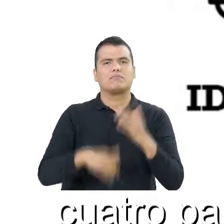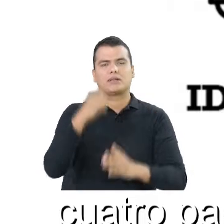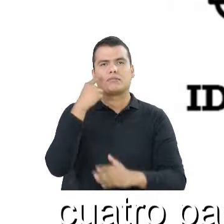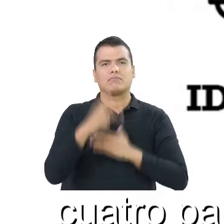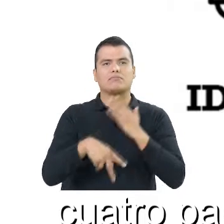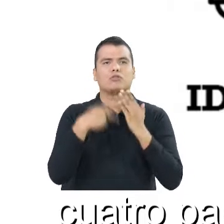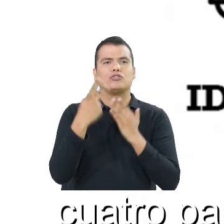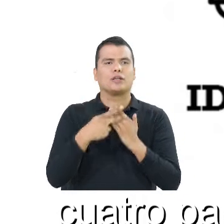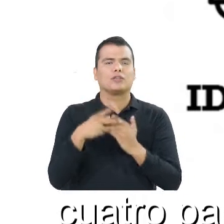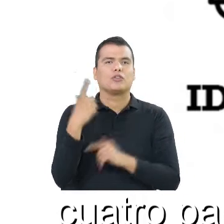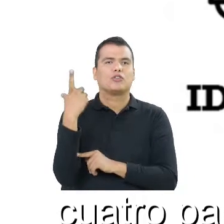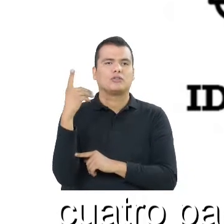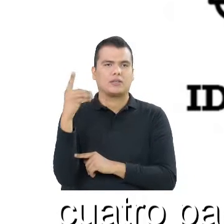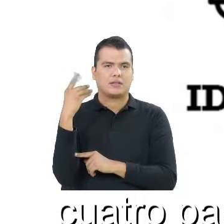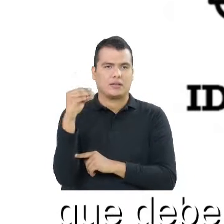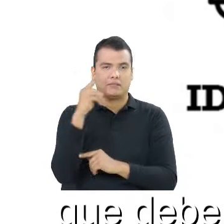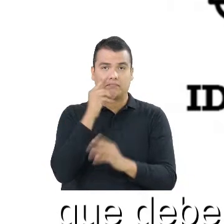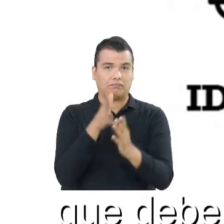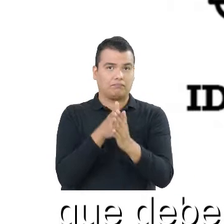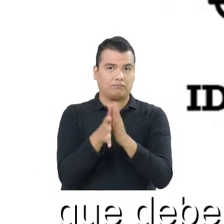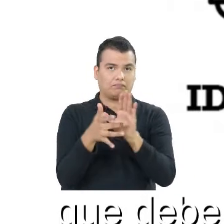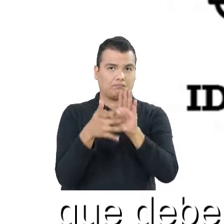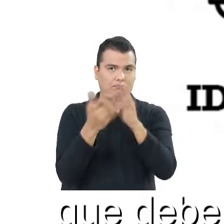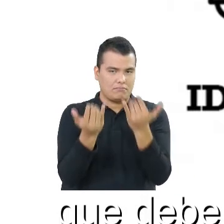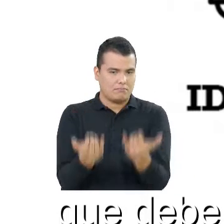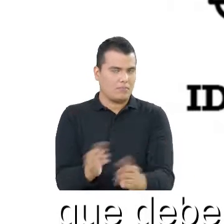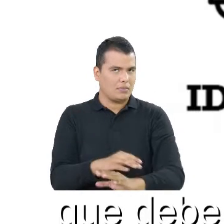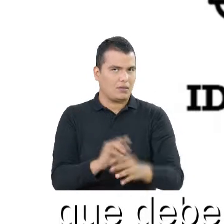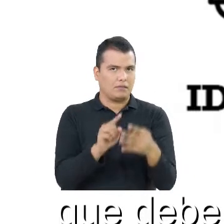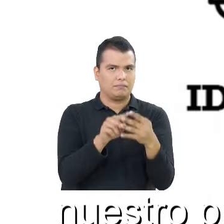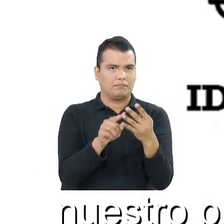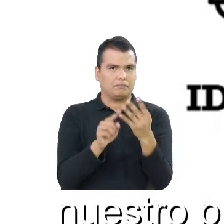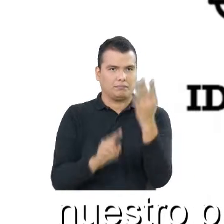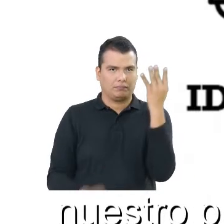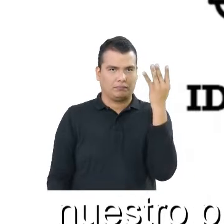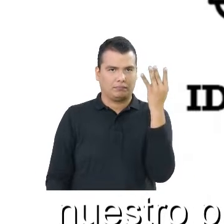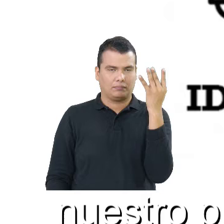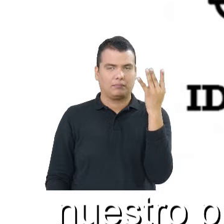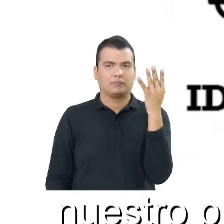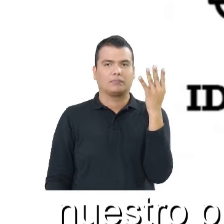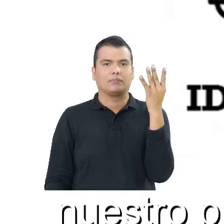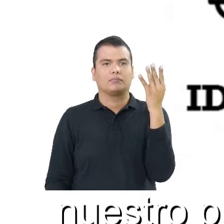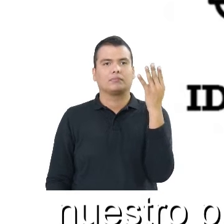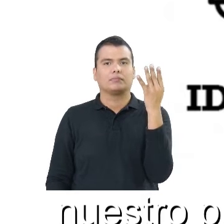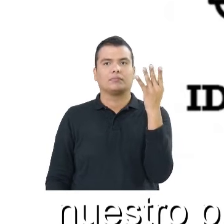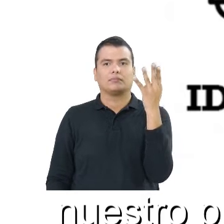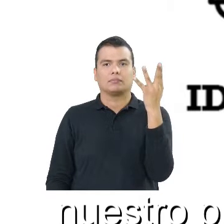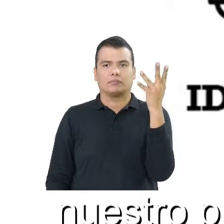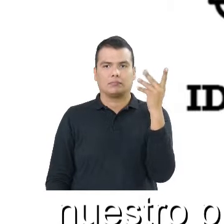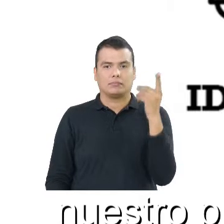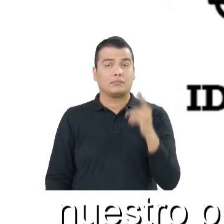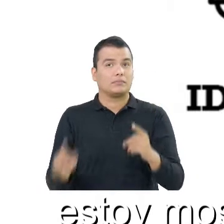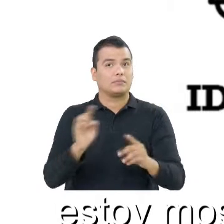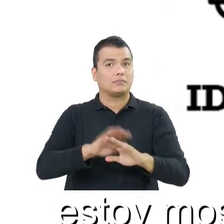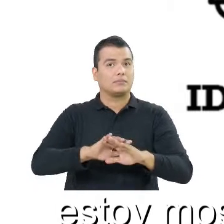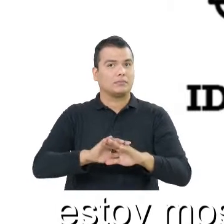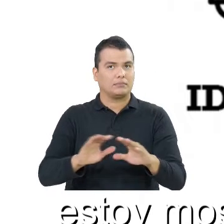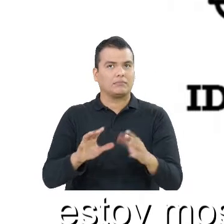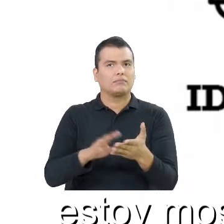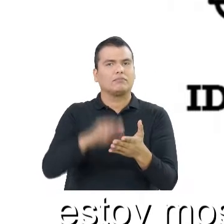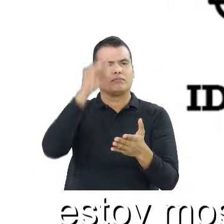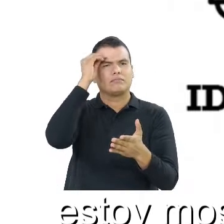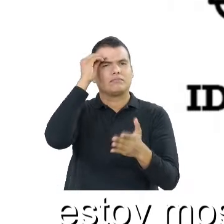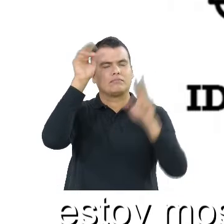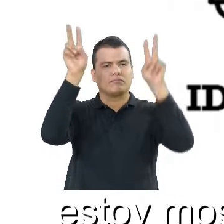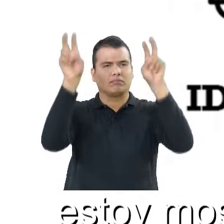en digital. ¿Vale? Se las estoy mostrando aquí de una vez las cuatro cuáles son. Vamos a meternos mucho más en la información de cada una